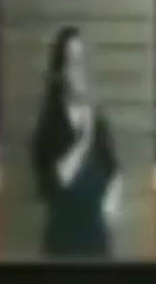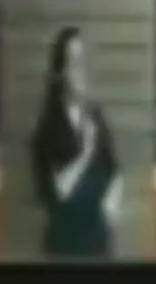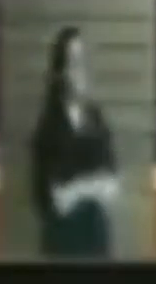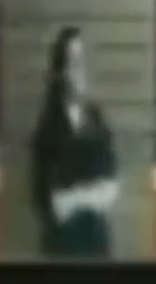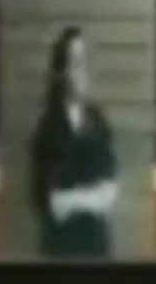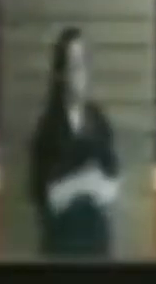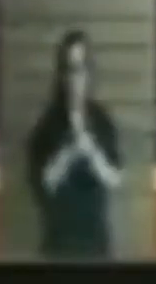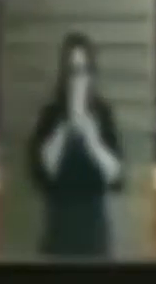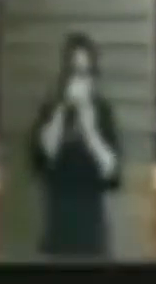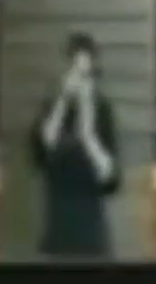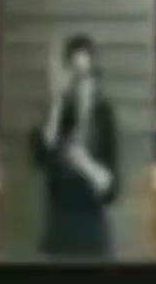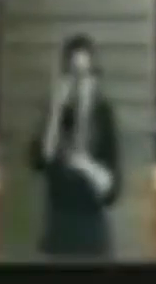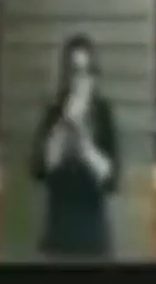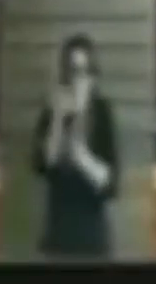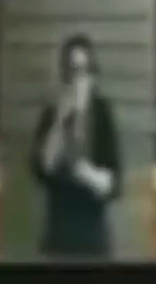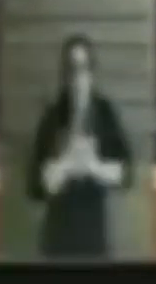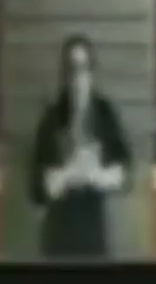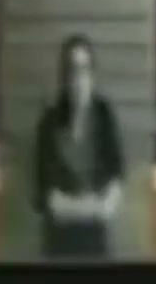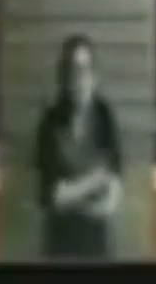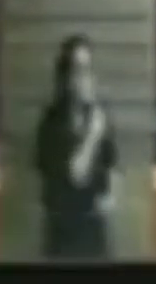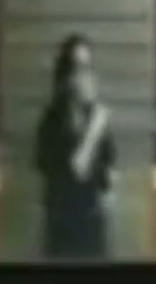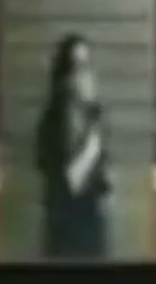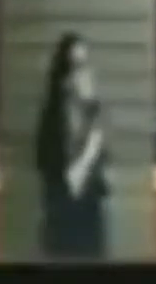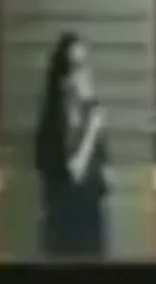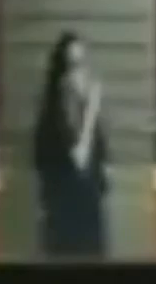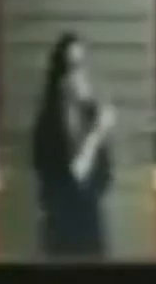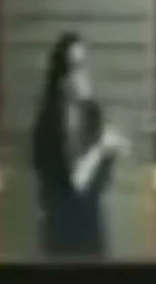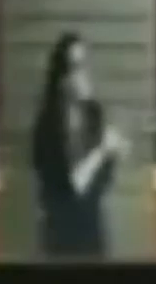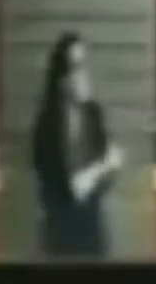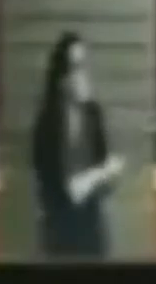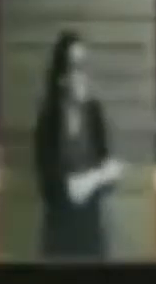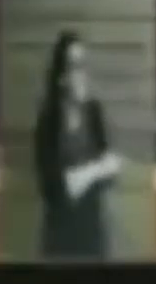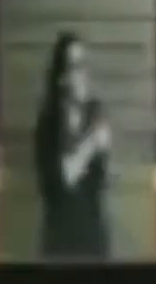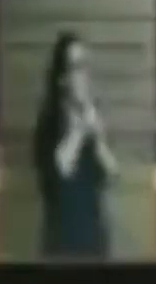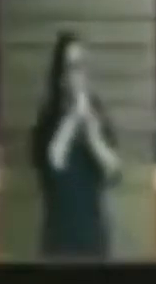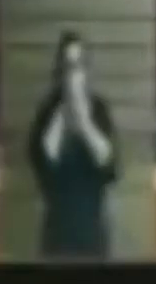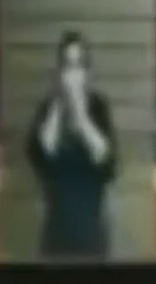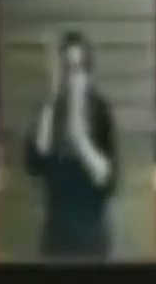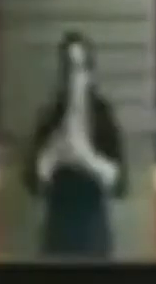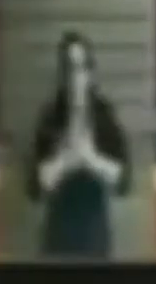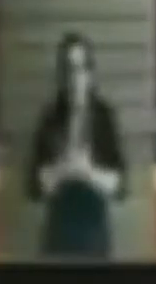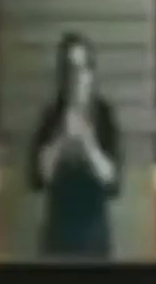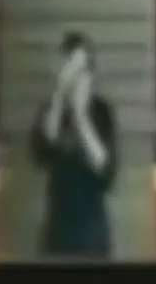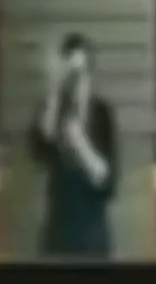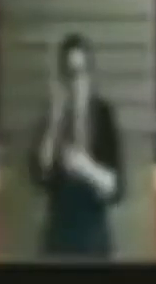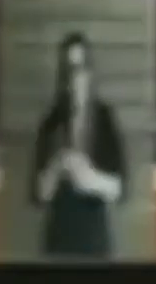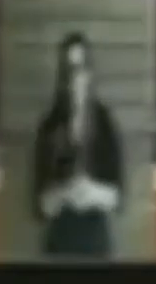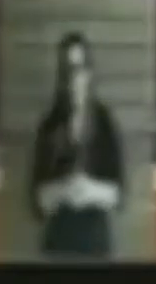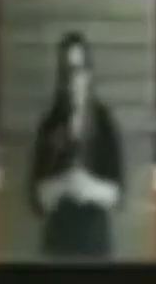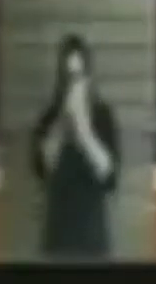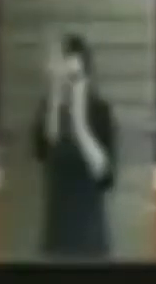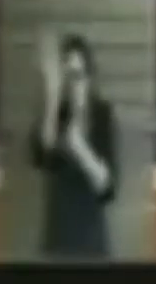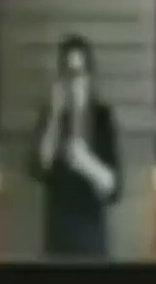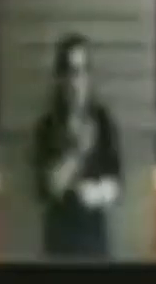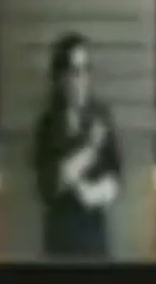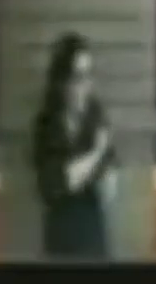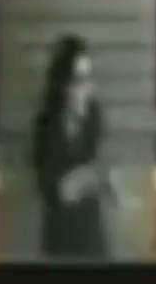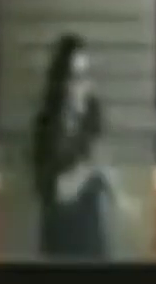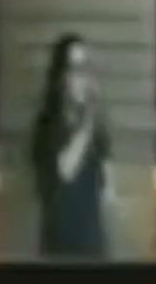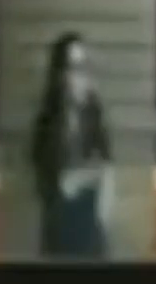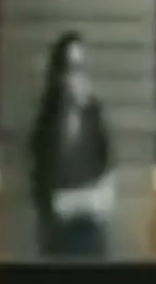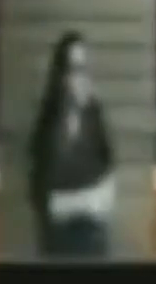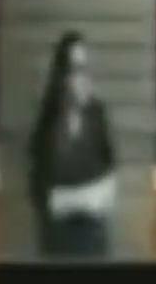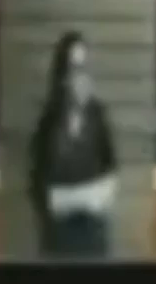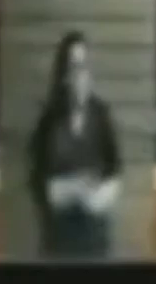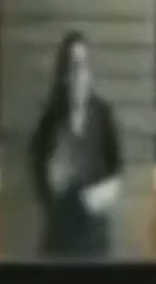va usted del salón de plenos. Usted me lo tiene que pedir tres veces. Lo siento mucho. ¿Por qué razón me voy a ir? ¿Por qué? ¿Sale usted del salón de pleno? Que no, ¿por qué? ¿Sale usted del salón de